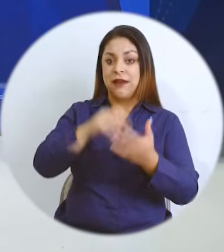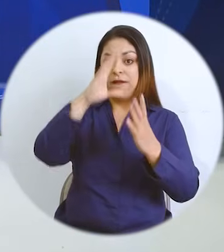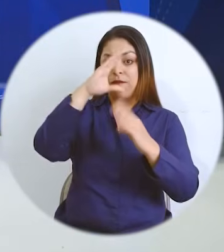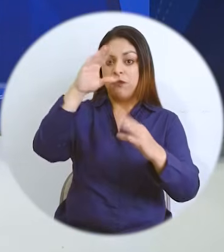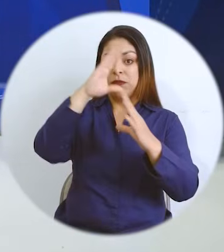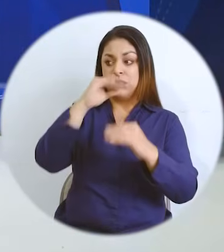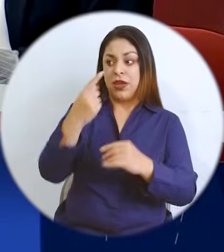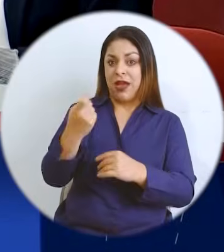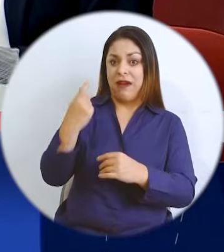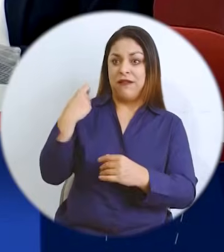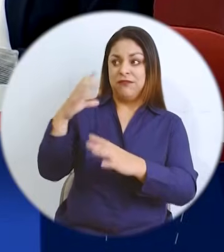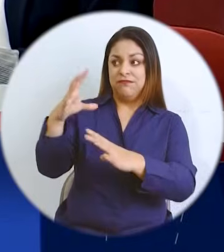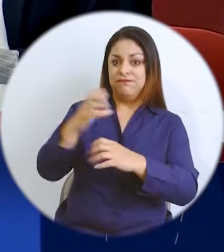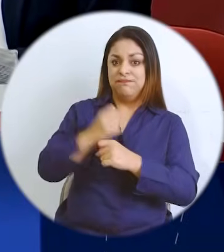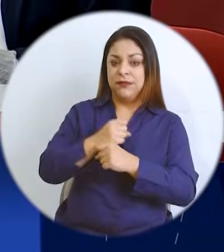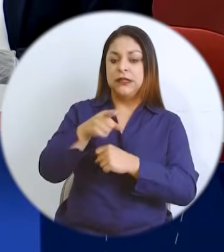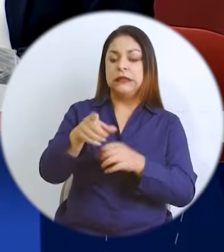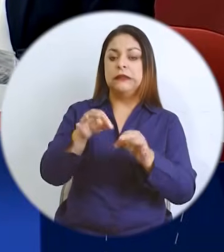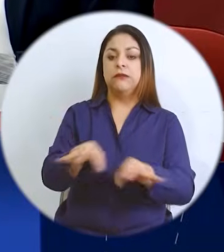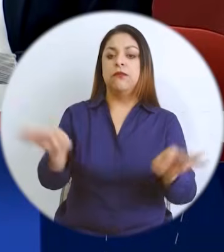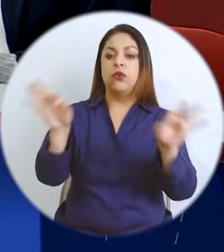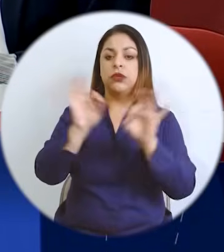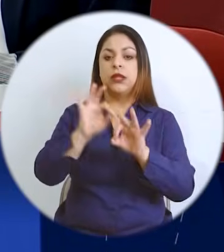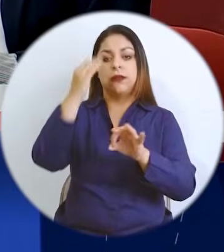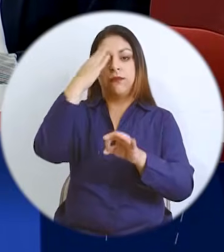es muy importante porque también nos ponen un reto.